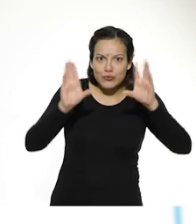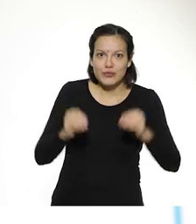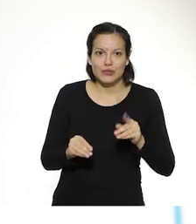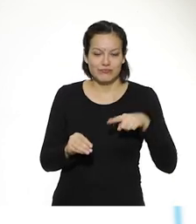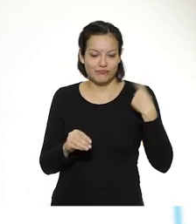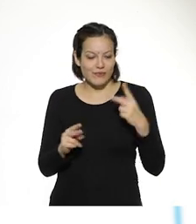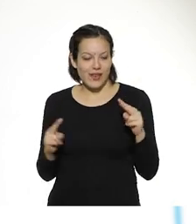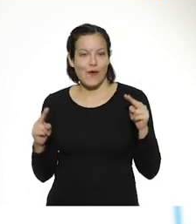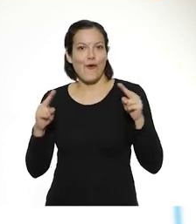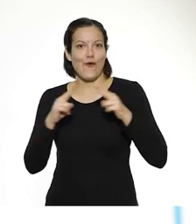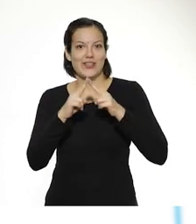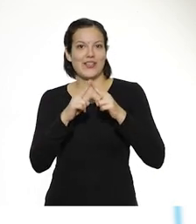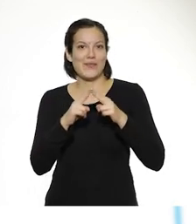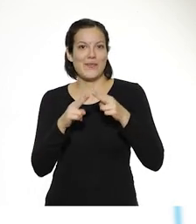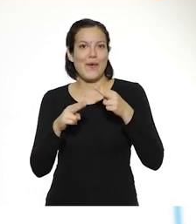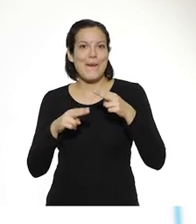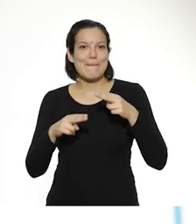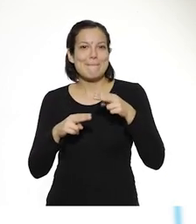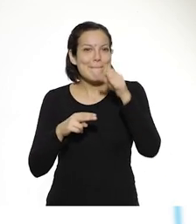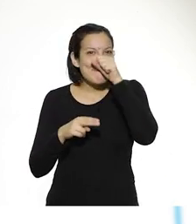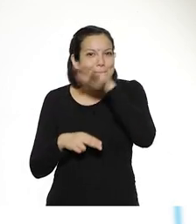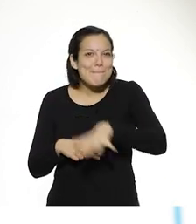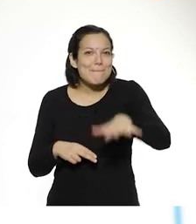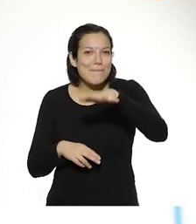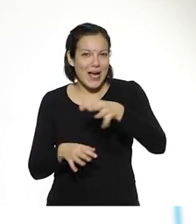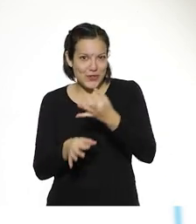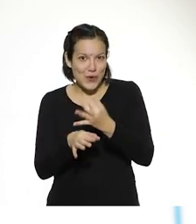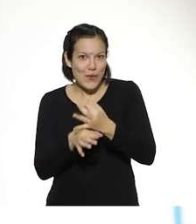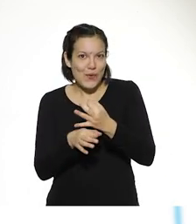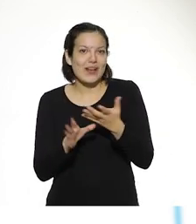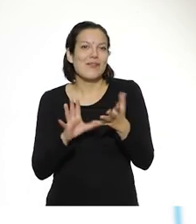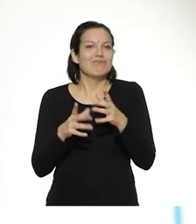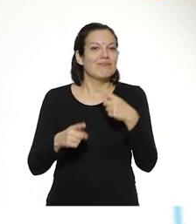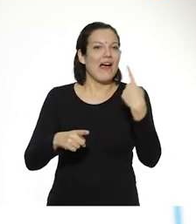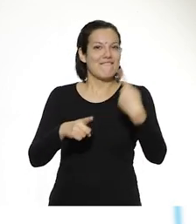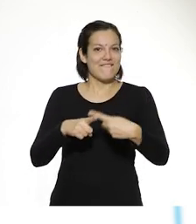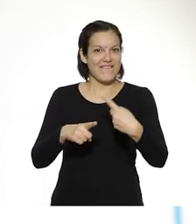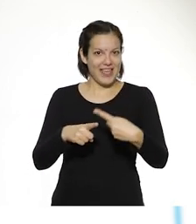nos encontrábamos en el patio de la escuela para vivir una fiesta.